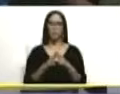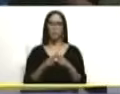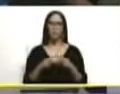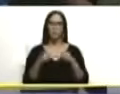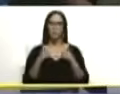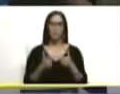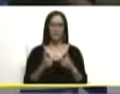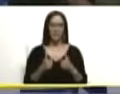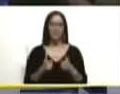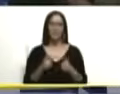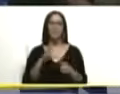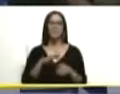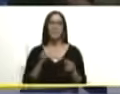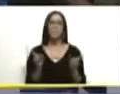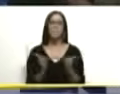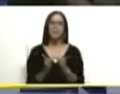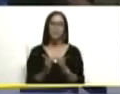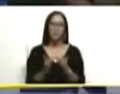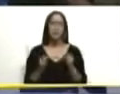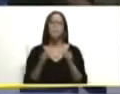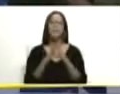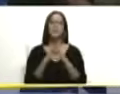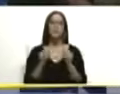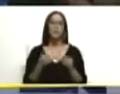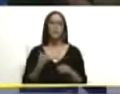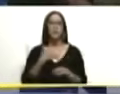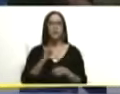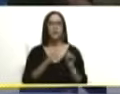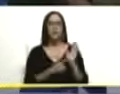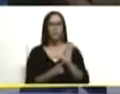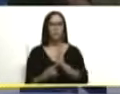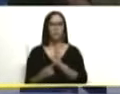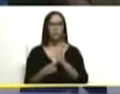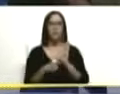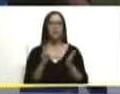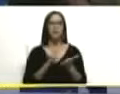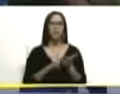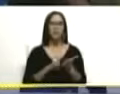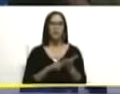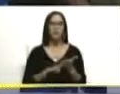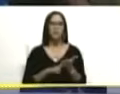se queda pequeño para todo lo que hay que mostrar. De verdad.